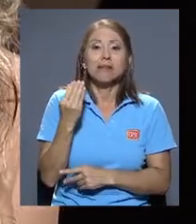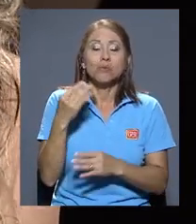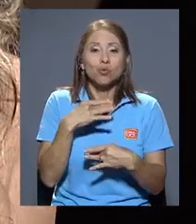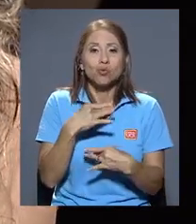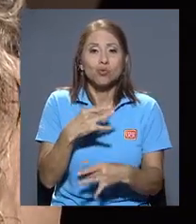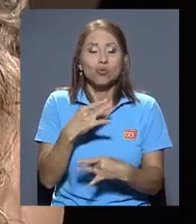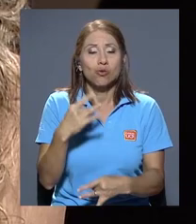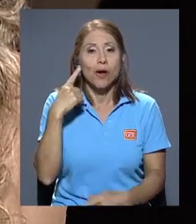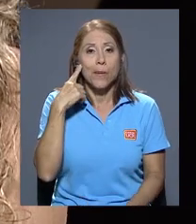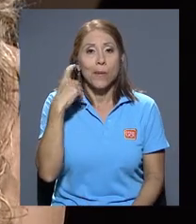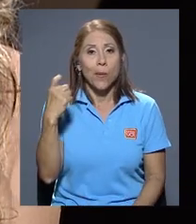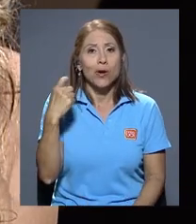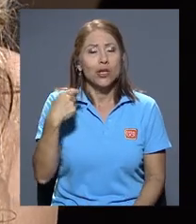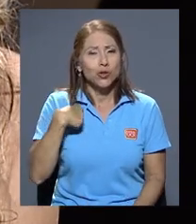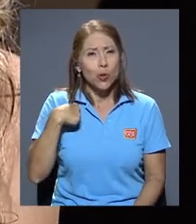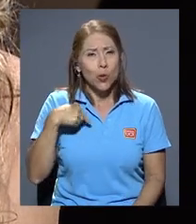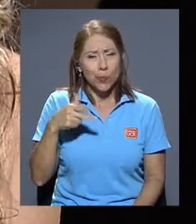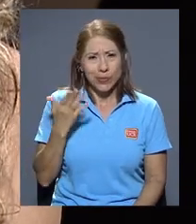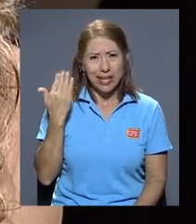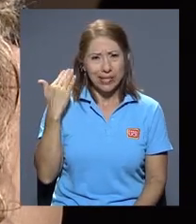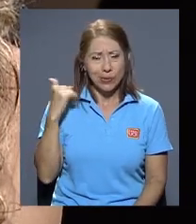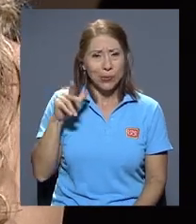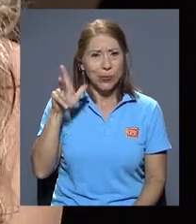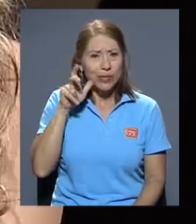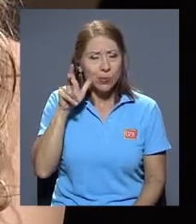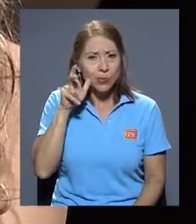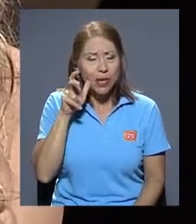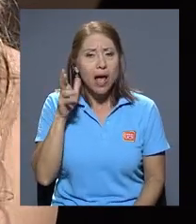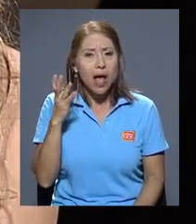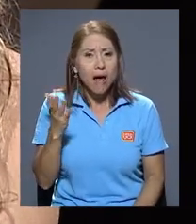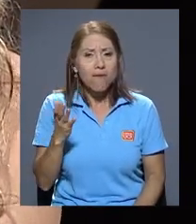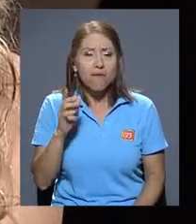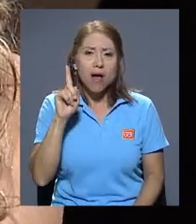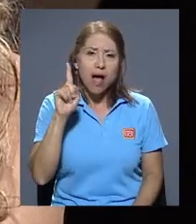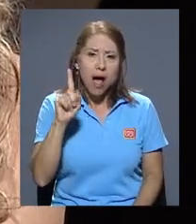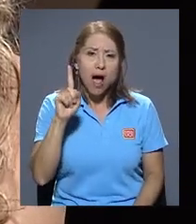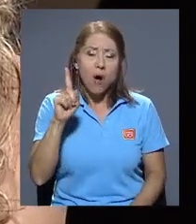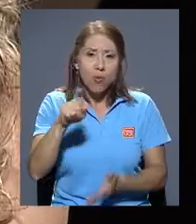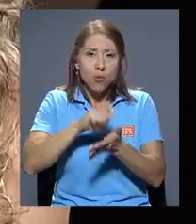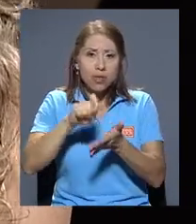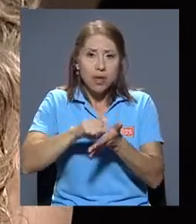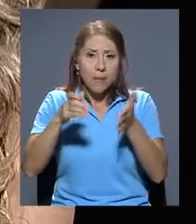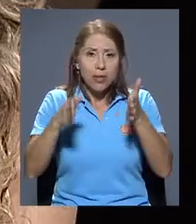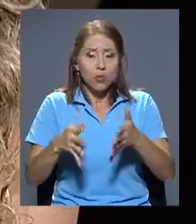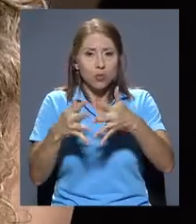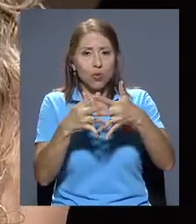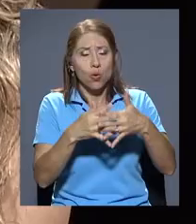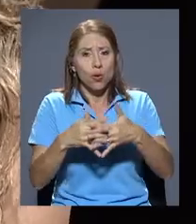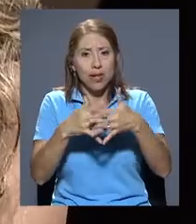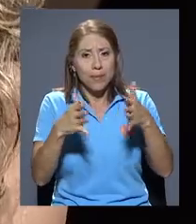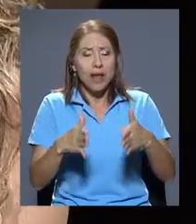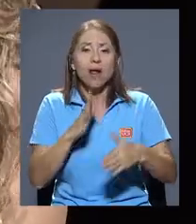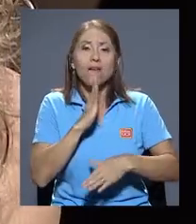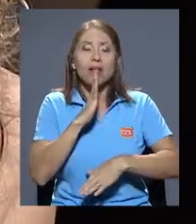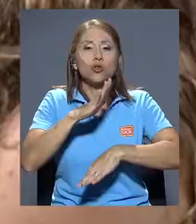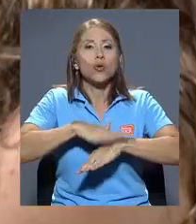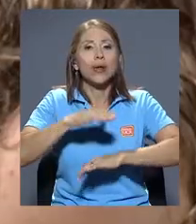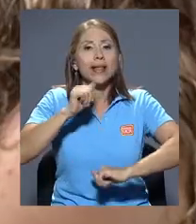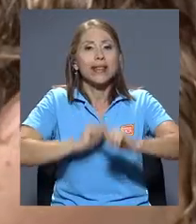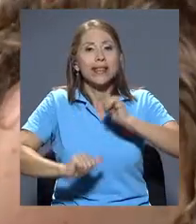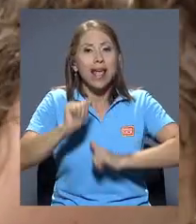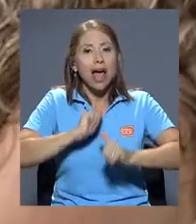o escuchaba más bien hace poco a un dramaturgo norteamericano hablando sobre cómo el teatro desarrolla la empatía.